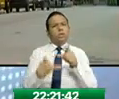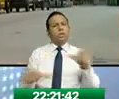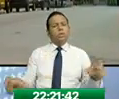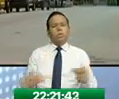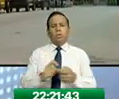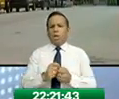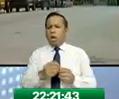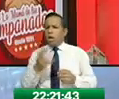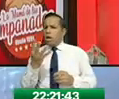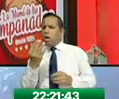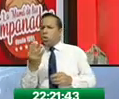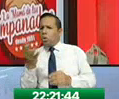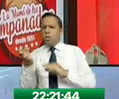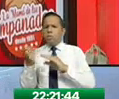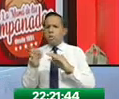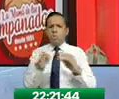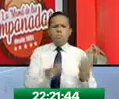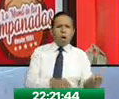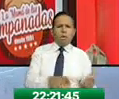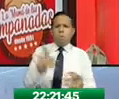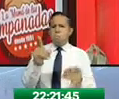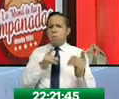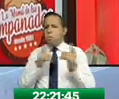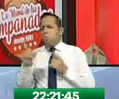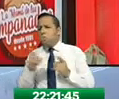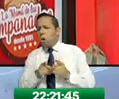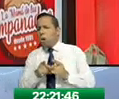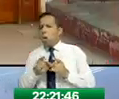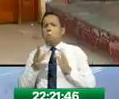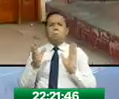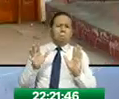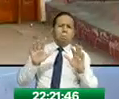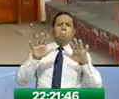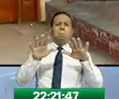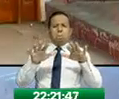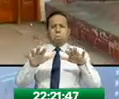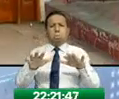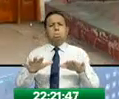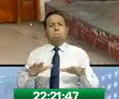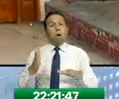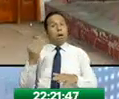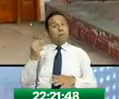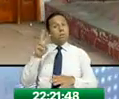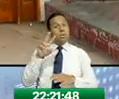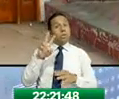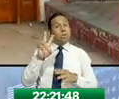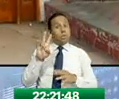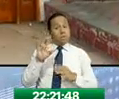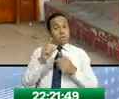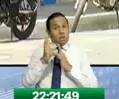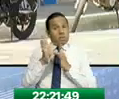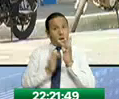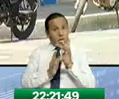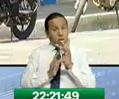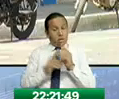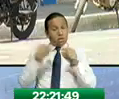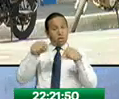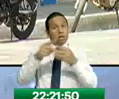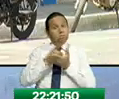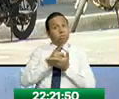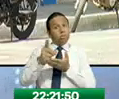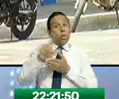14 fallecidos, según el último corte del pasado 27 de abril. Acá pasarán a amarillo el próximo lunes. Con